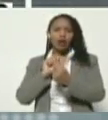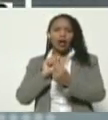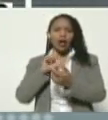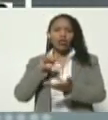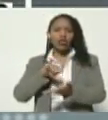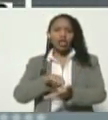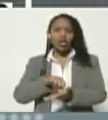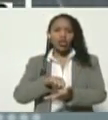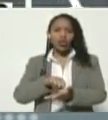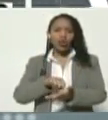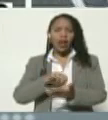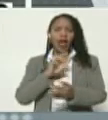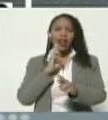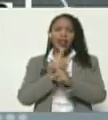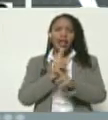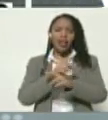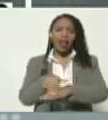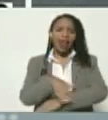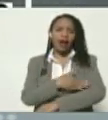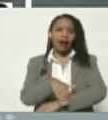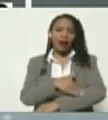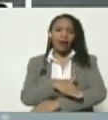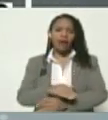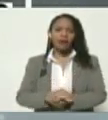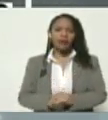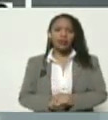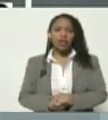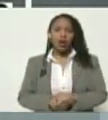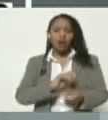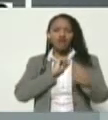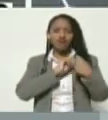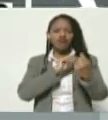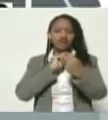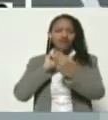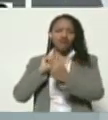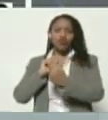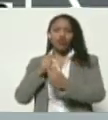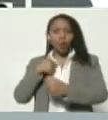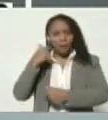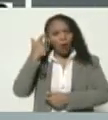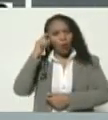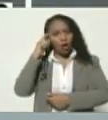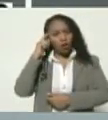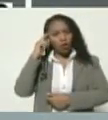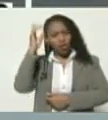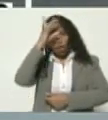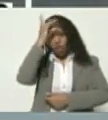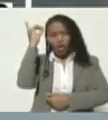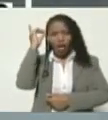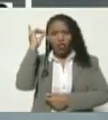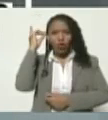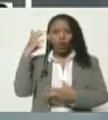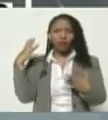medios, en las redes, en las calles. Debates. Yo me acuerdo, Diosdado,